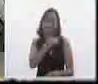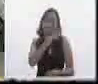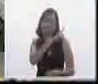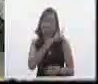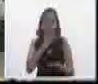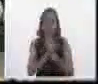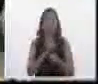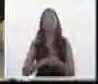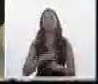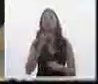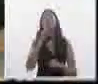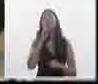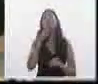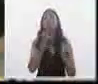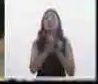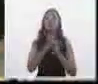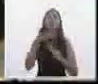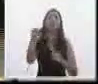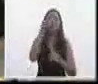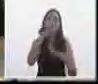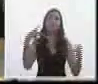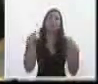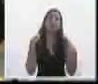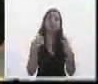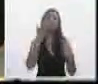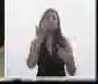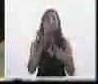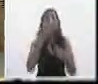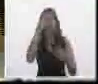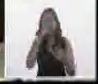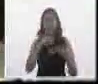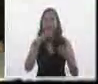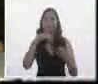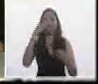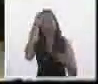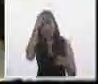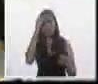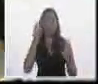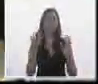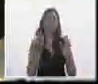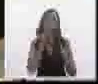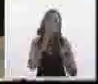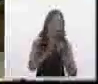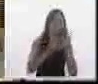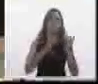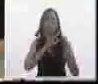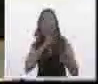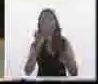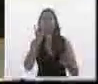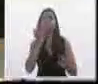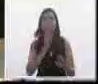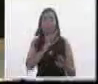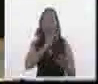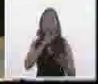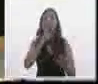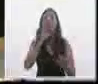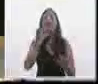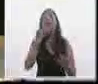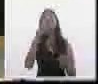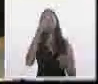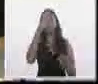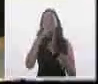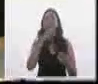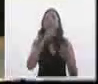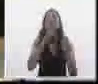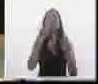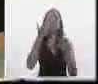nosotros recordándole a la población que lo invitamos a participar con nosotros con alguna opinión alguna sugerencia y se lleva a su casa una mirada al